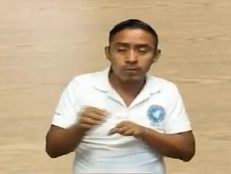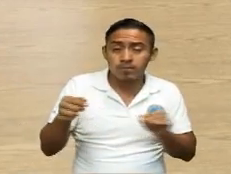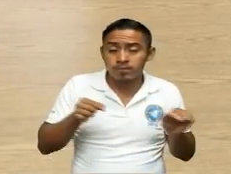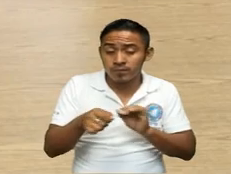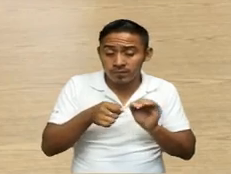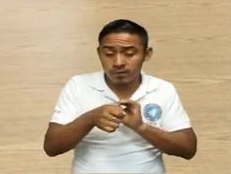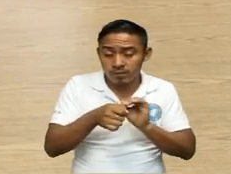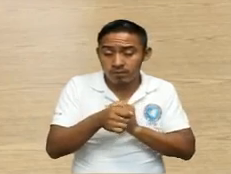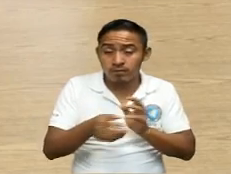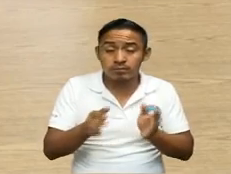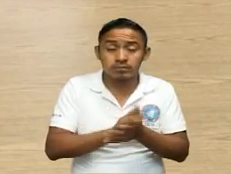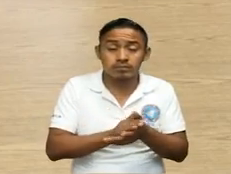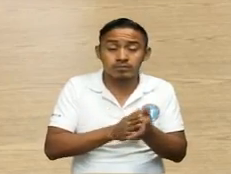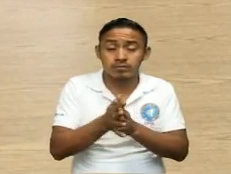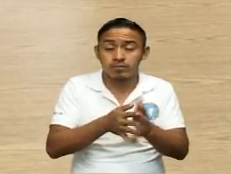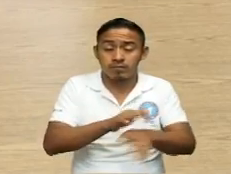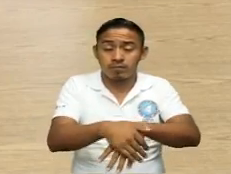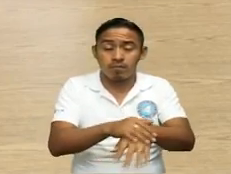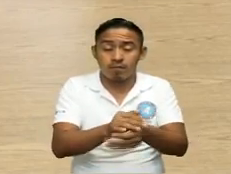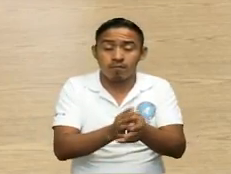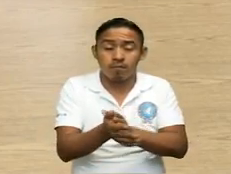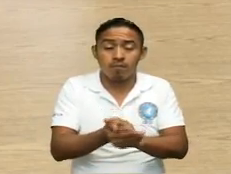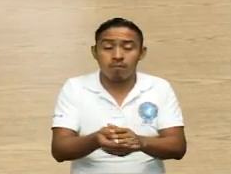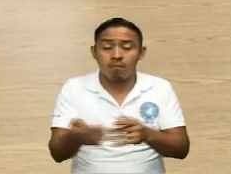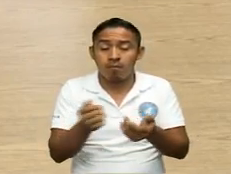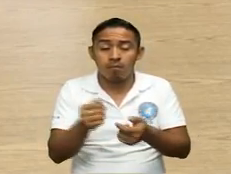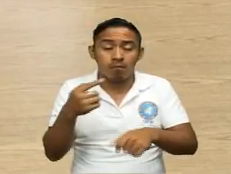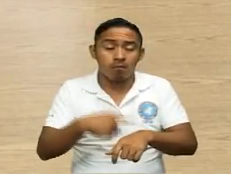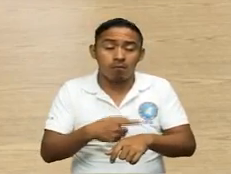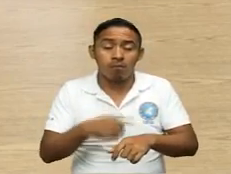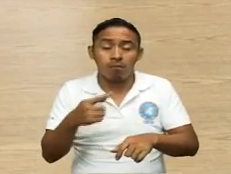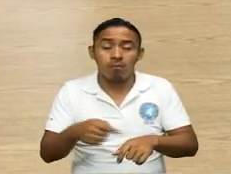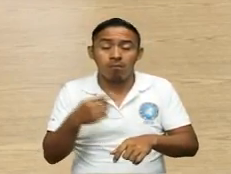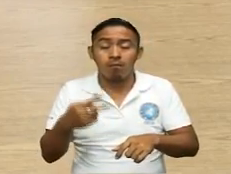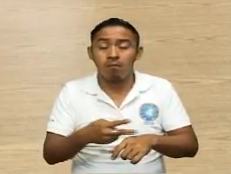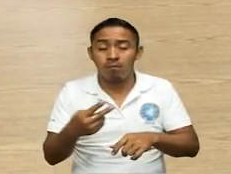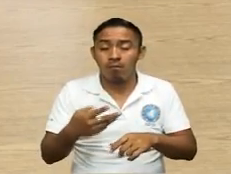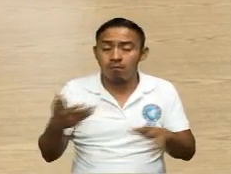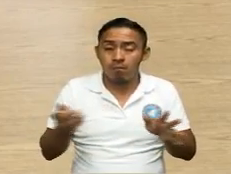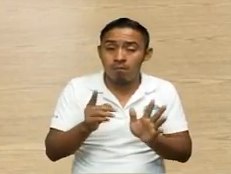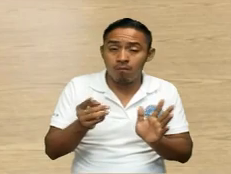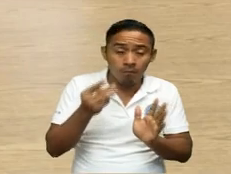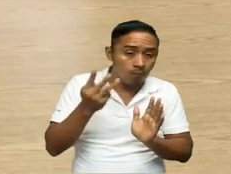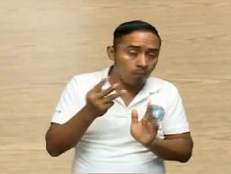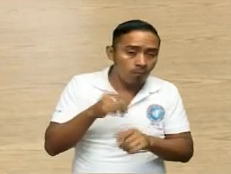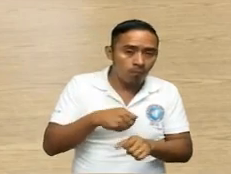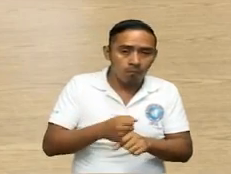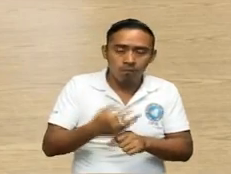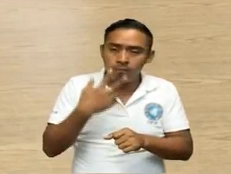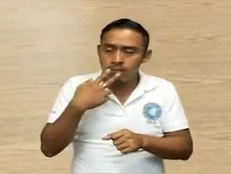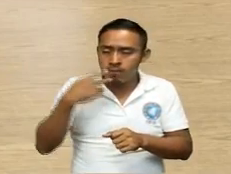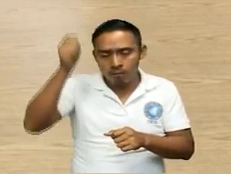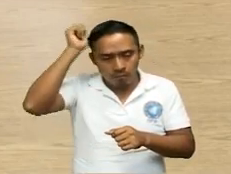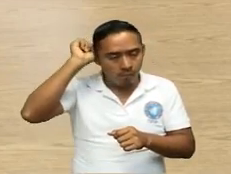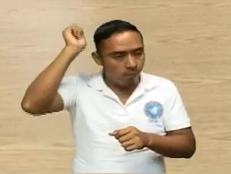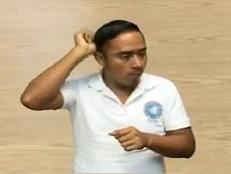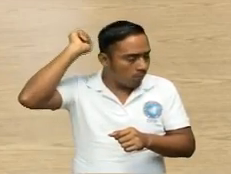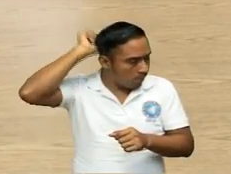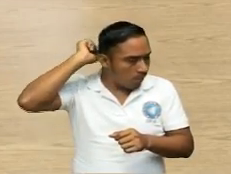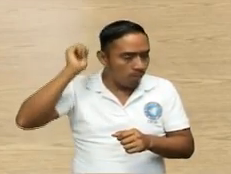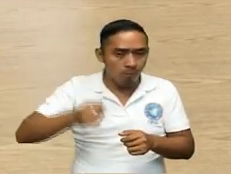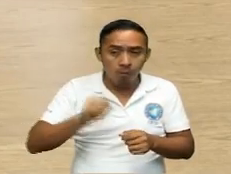Lavar las manos constantemente a ellos, cada hora, cada 2 horas, no compartir peines en los niños tampoco y no